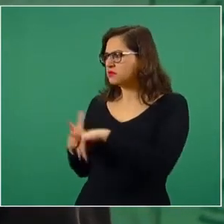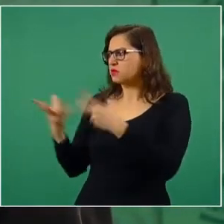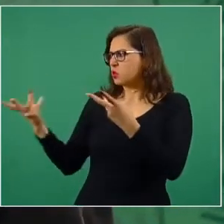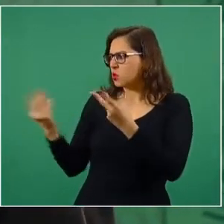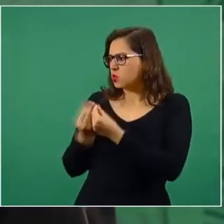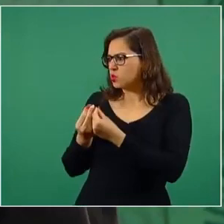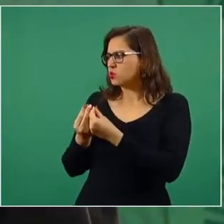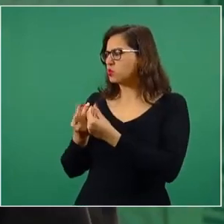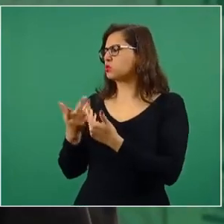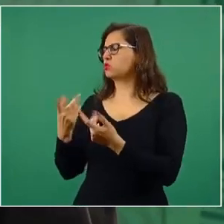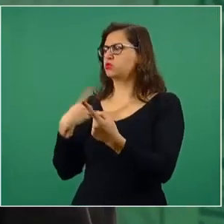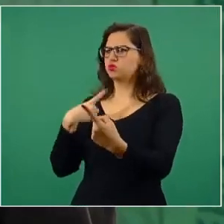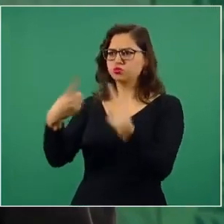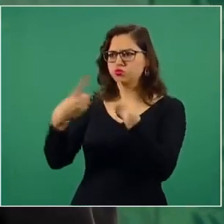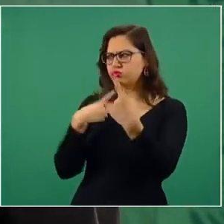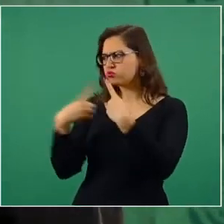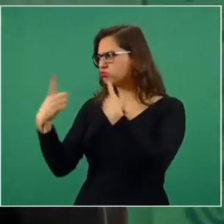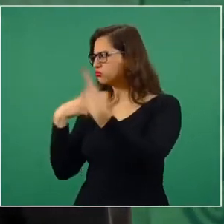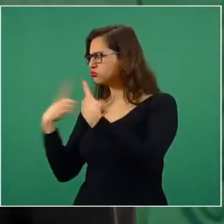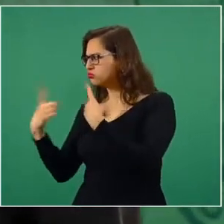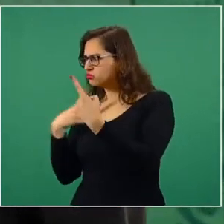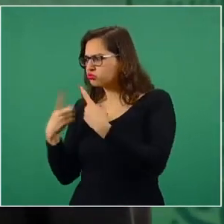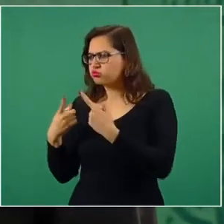siguiente un